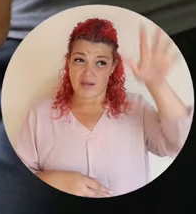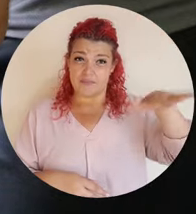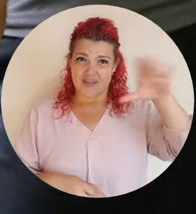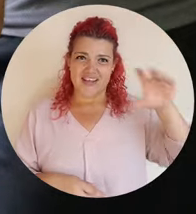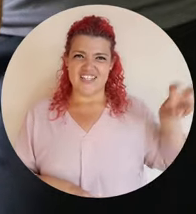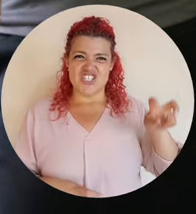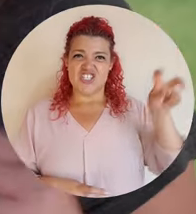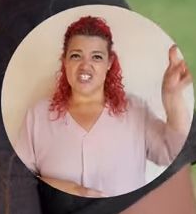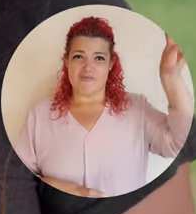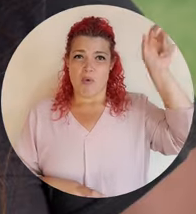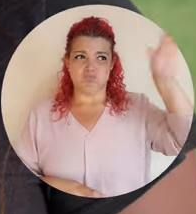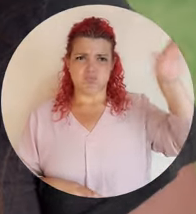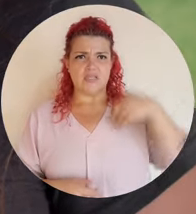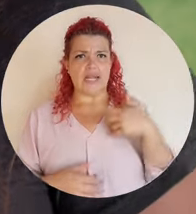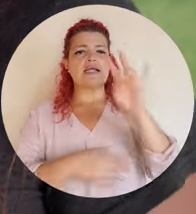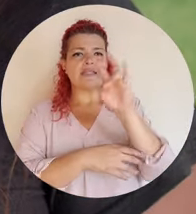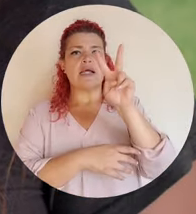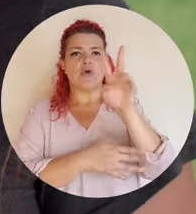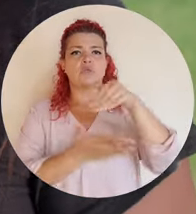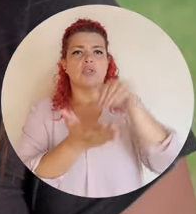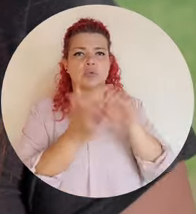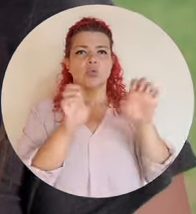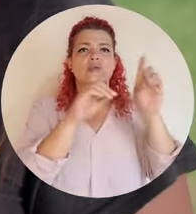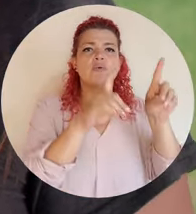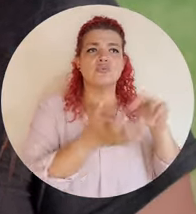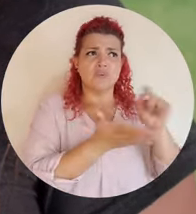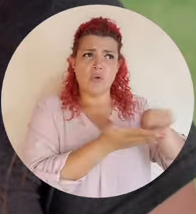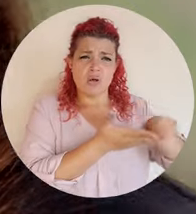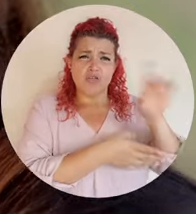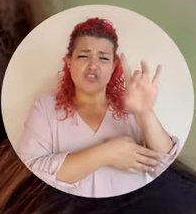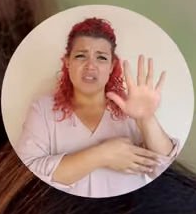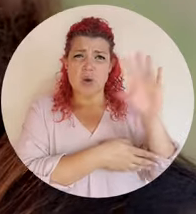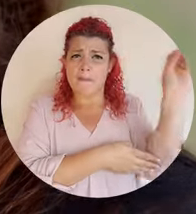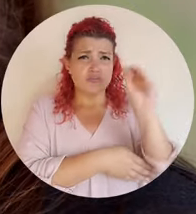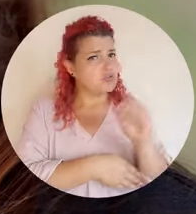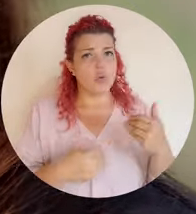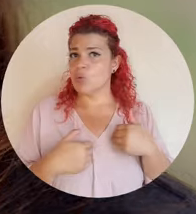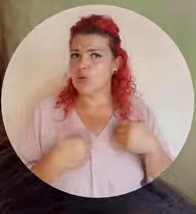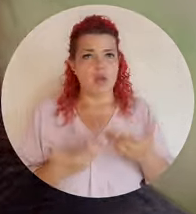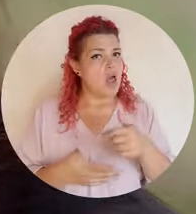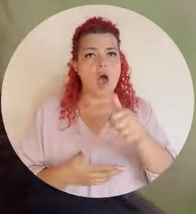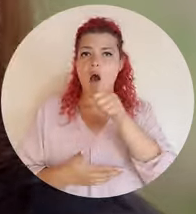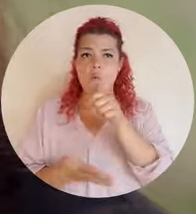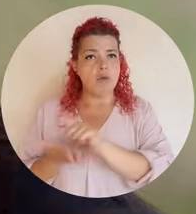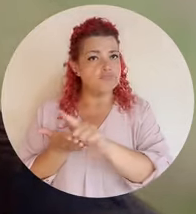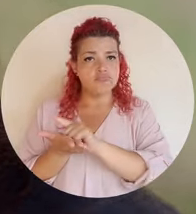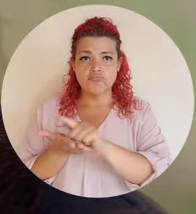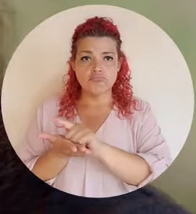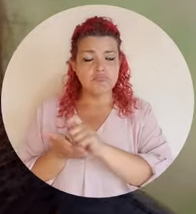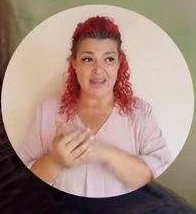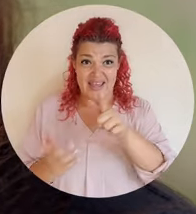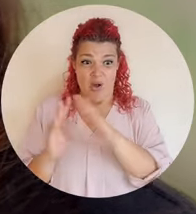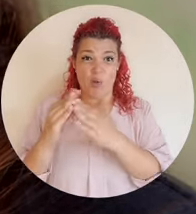En las zonas indígenas de Alto Chirripó existen 72 centros educativos, de los cuales 85% de ellos no